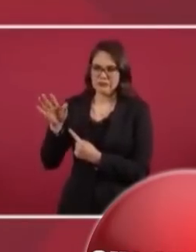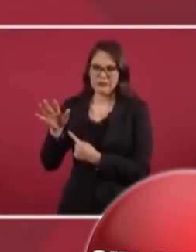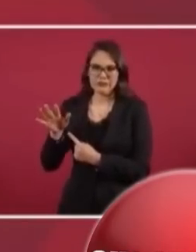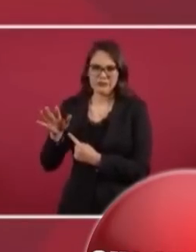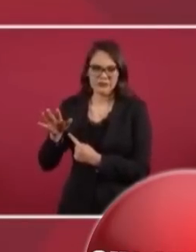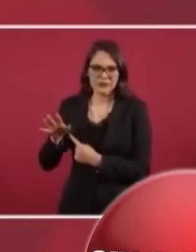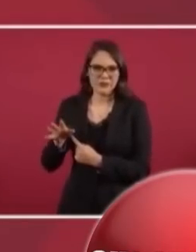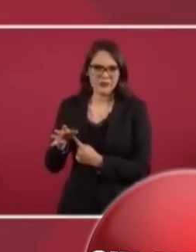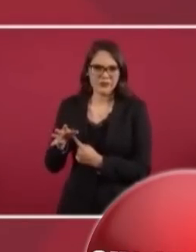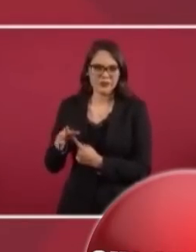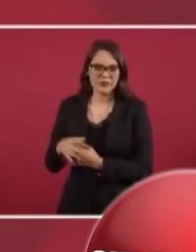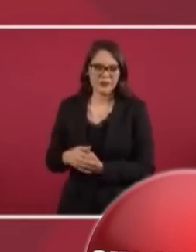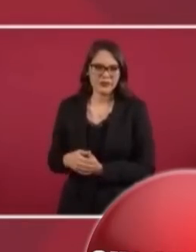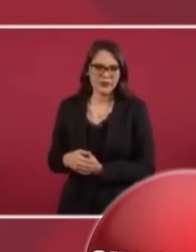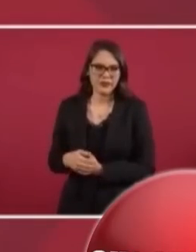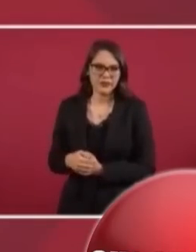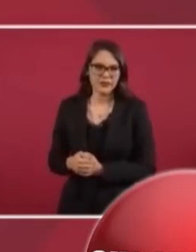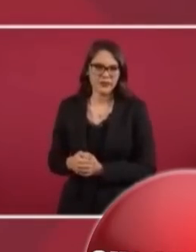por